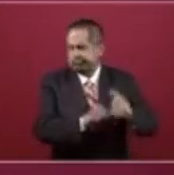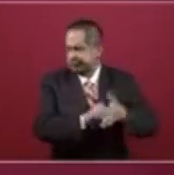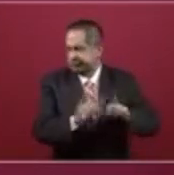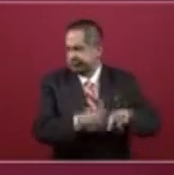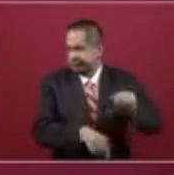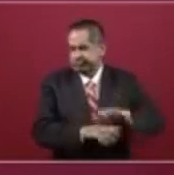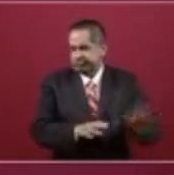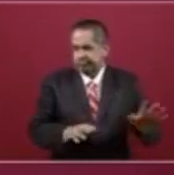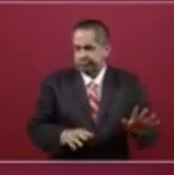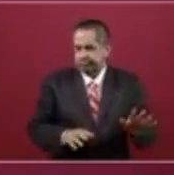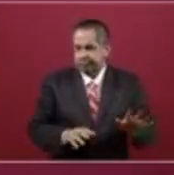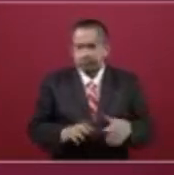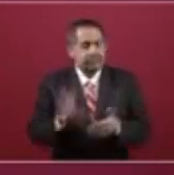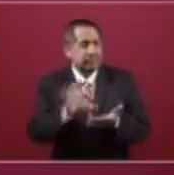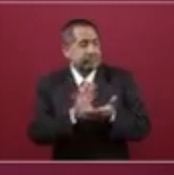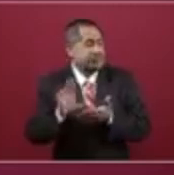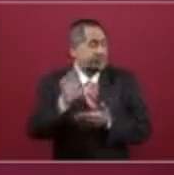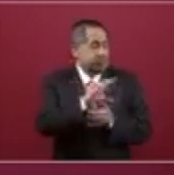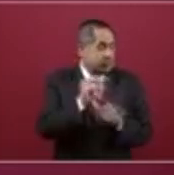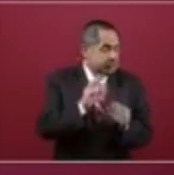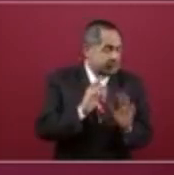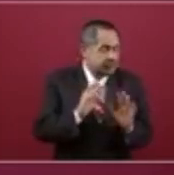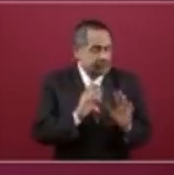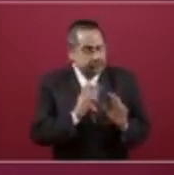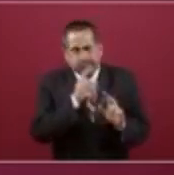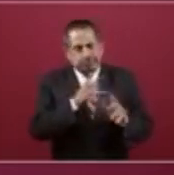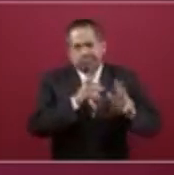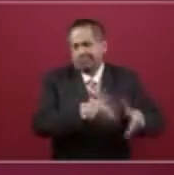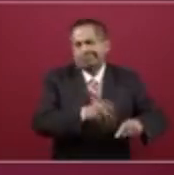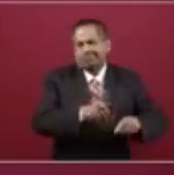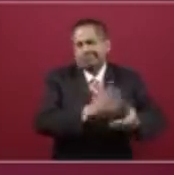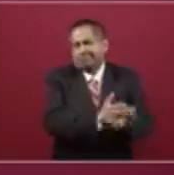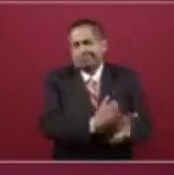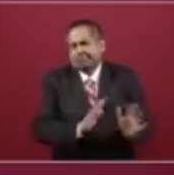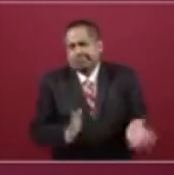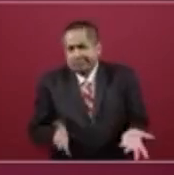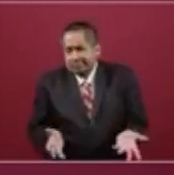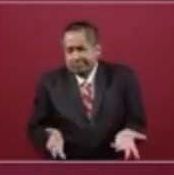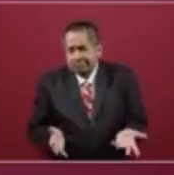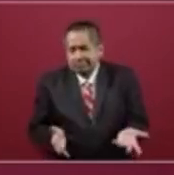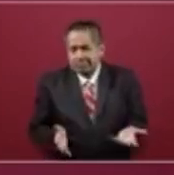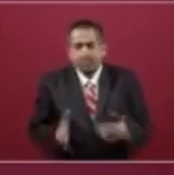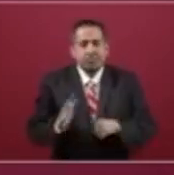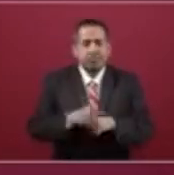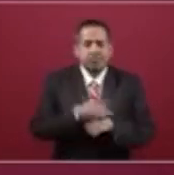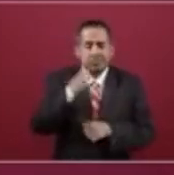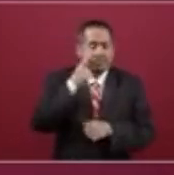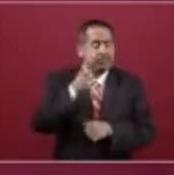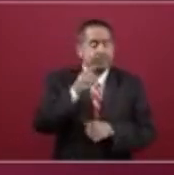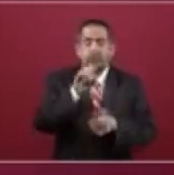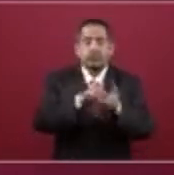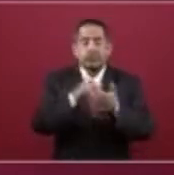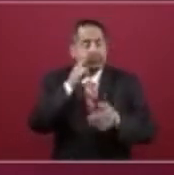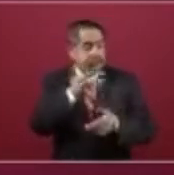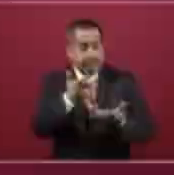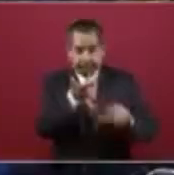si la inversión no fue mucha. ¿Por qué? Se hicieron hospitales